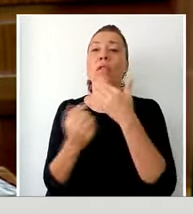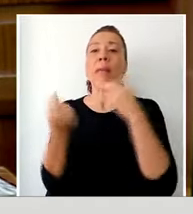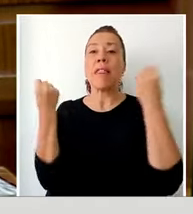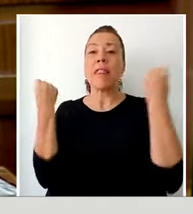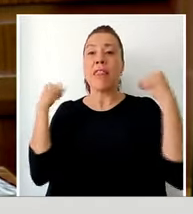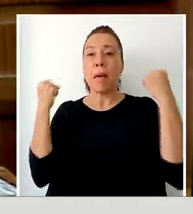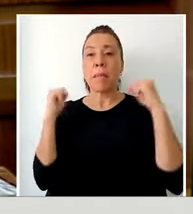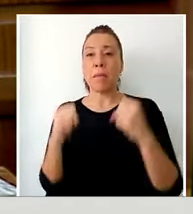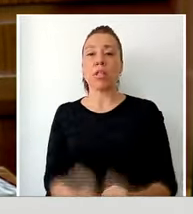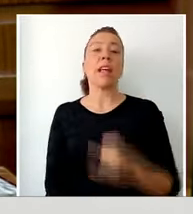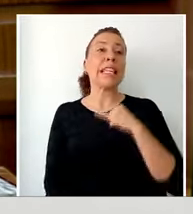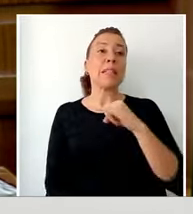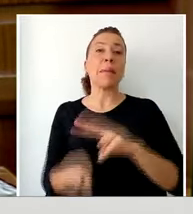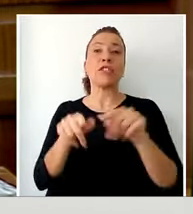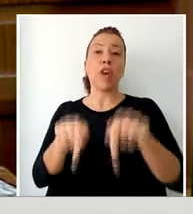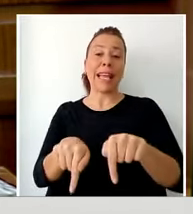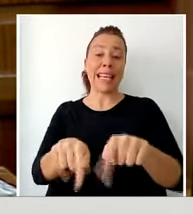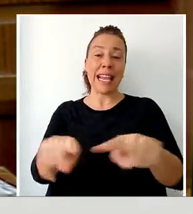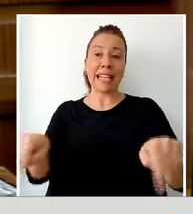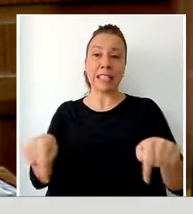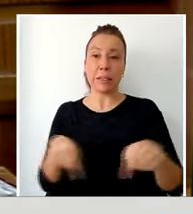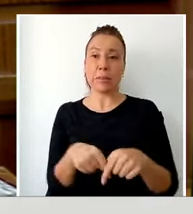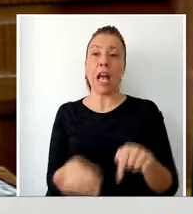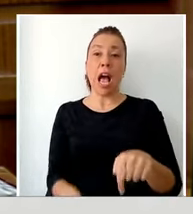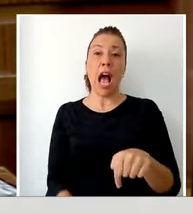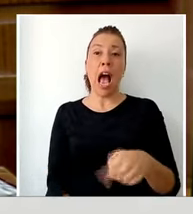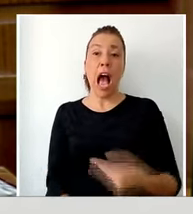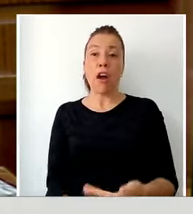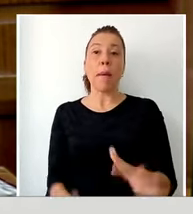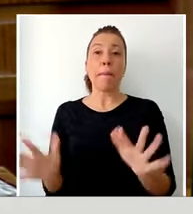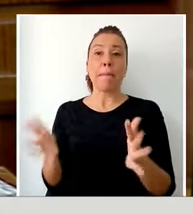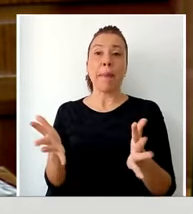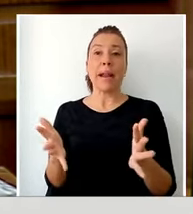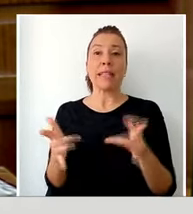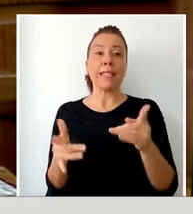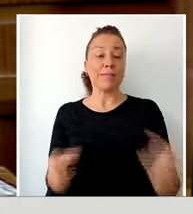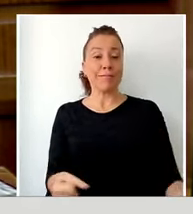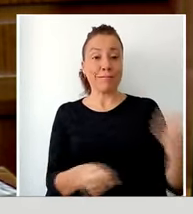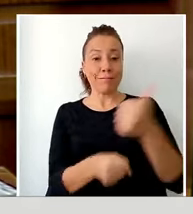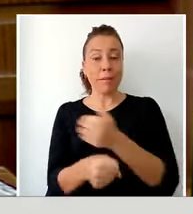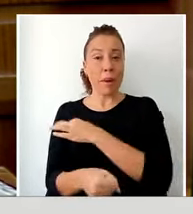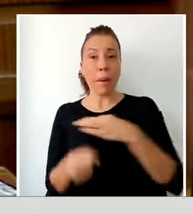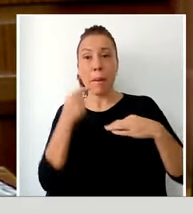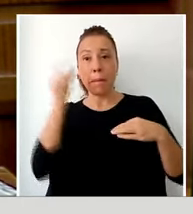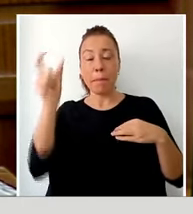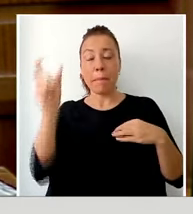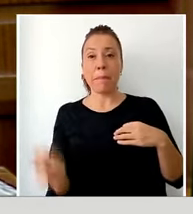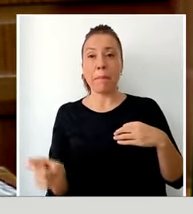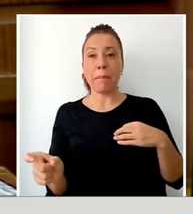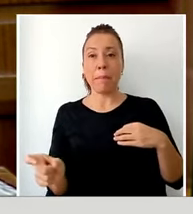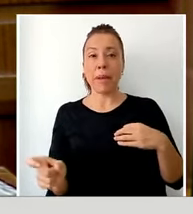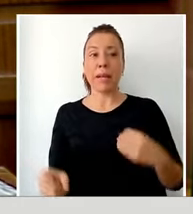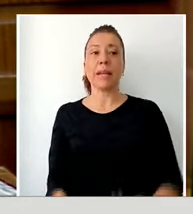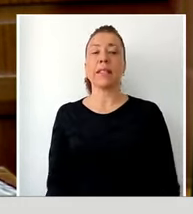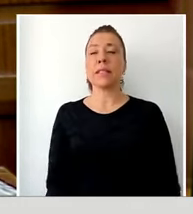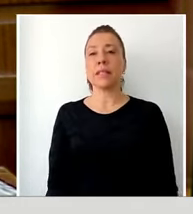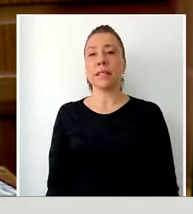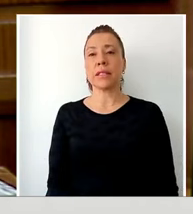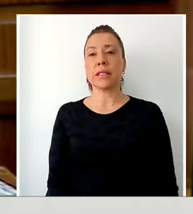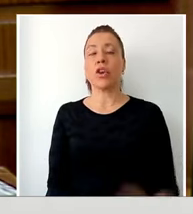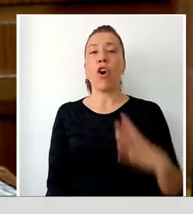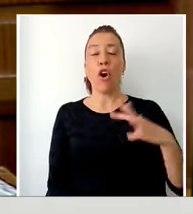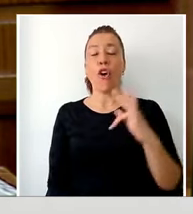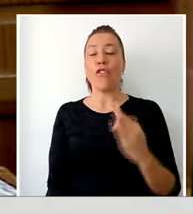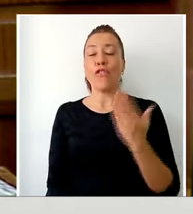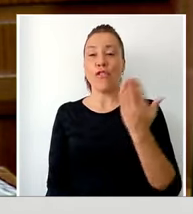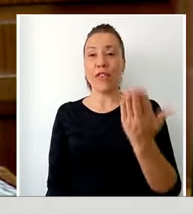así en este espacio hoy día al parecer su llegada de ministro a través sienta y lo felicito y lo celebro